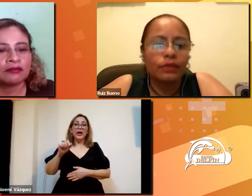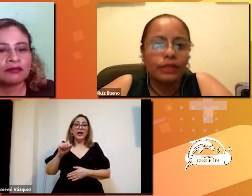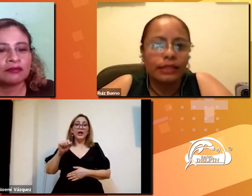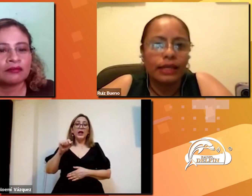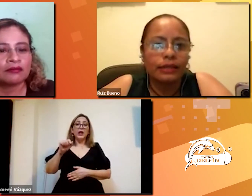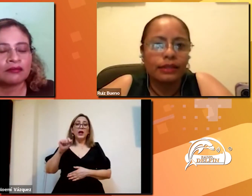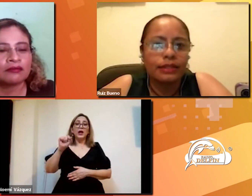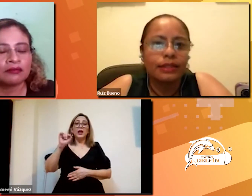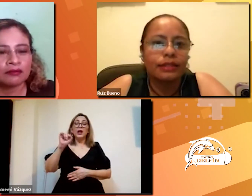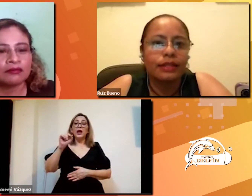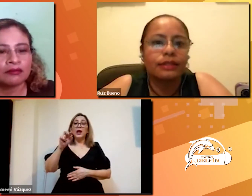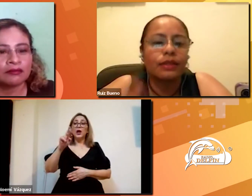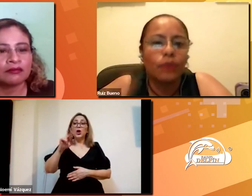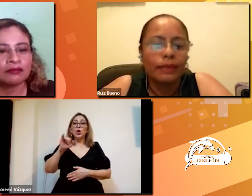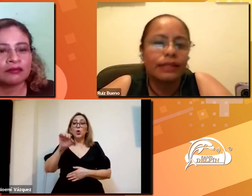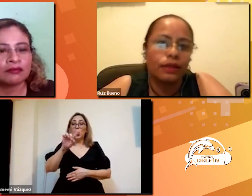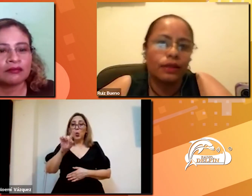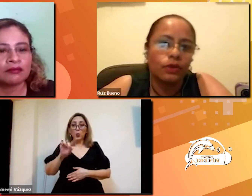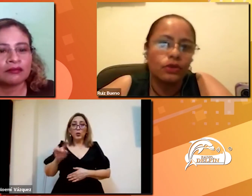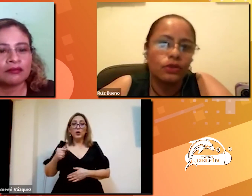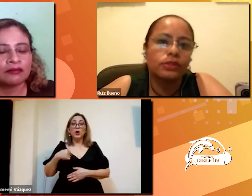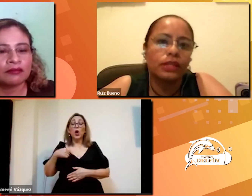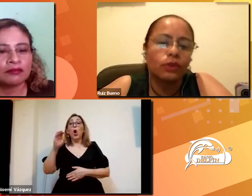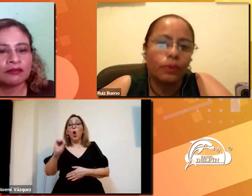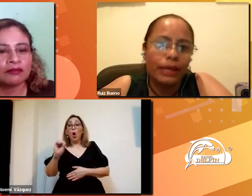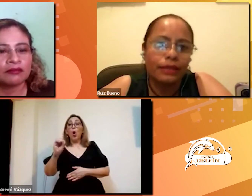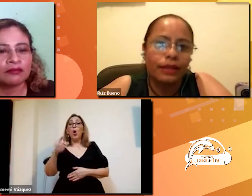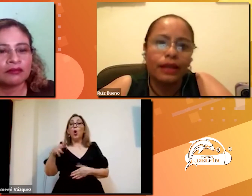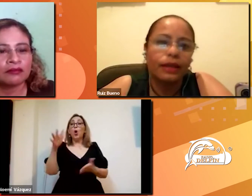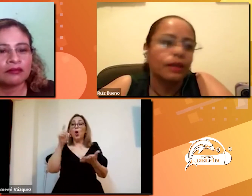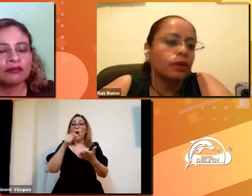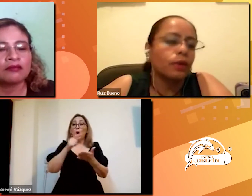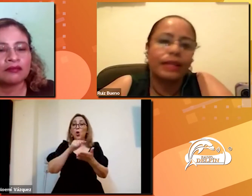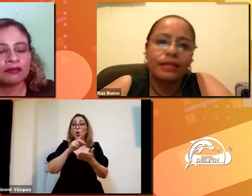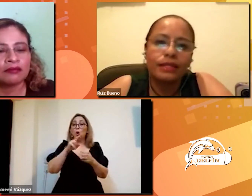es a donde se hacen las citas, que es el